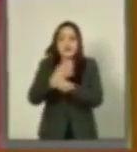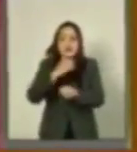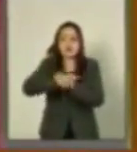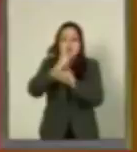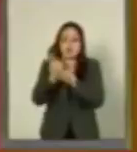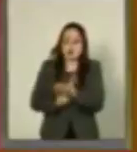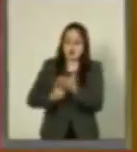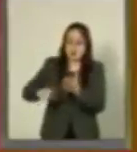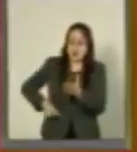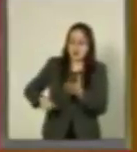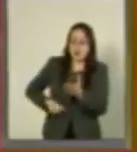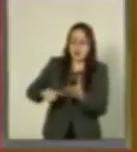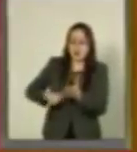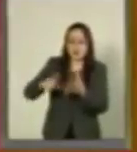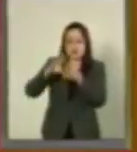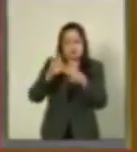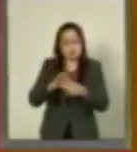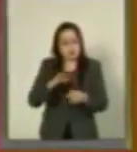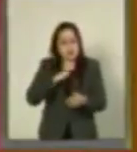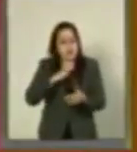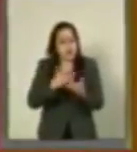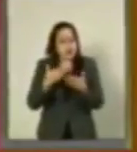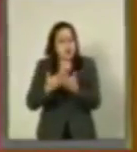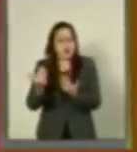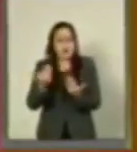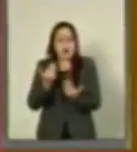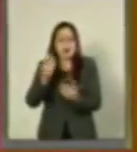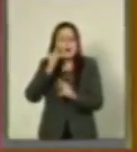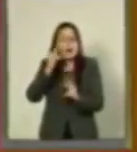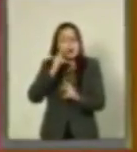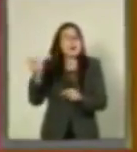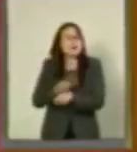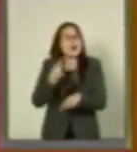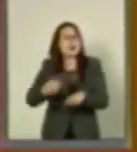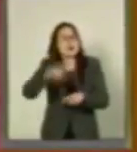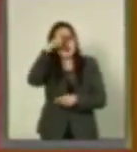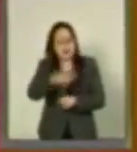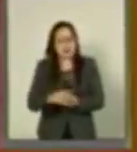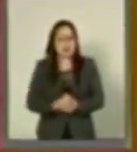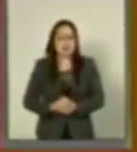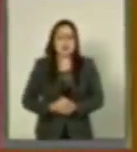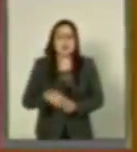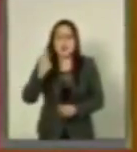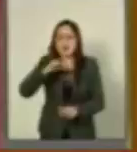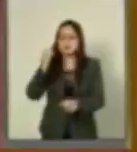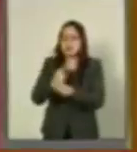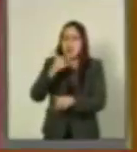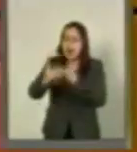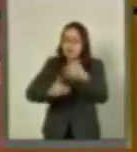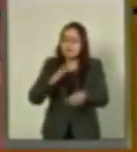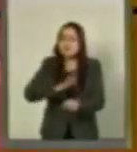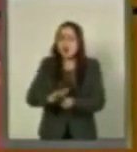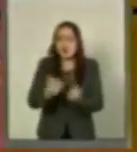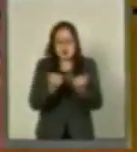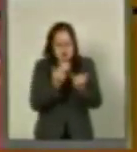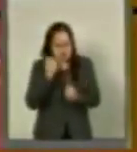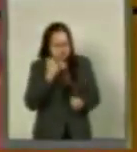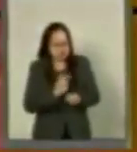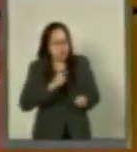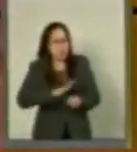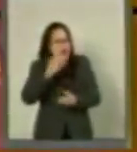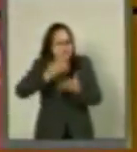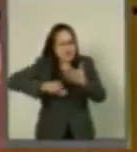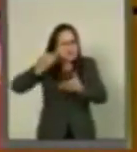informe nos ha dado la oportunidad de hacer un balance de la situación del país, para identificar avances y, desde luego,